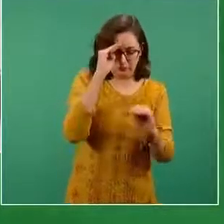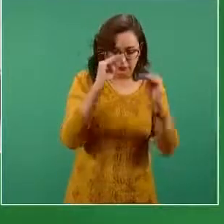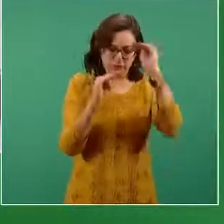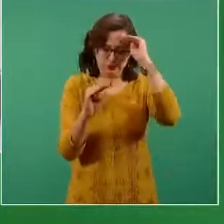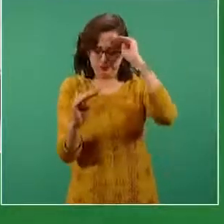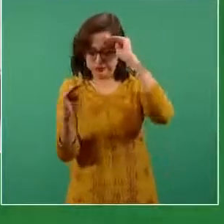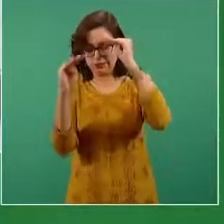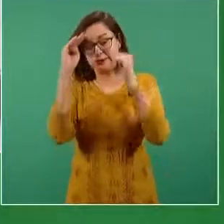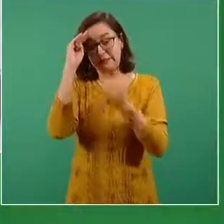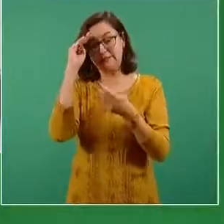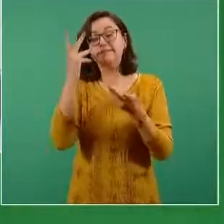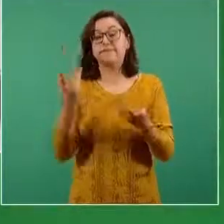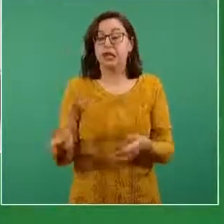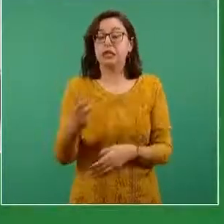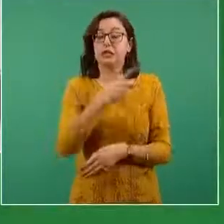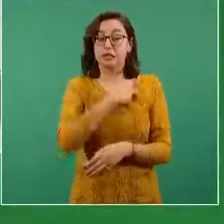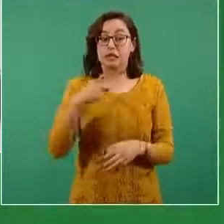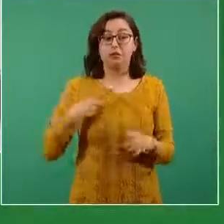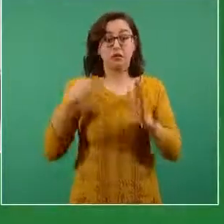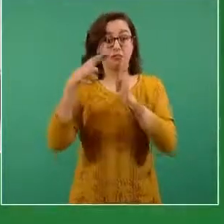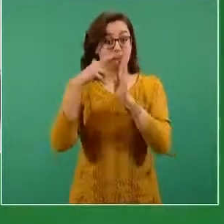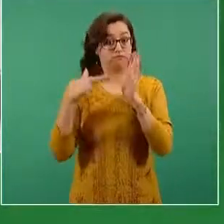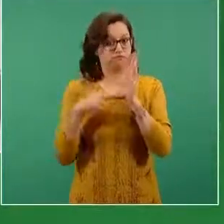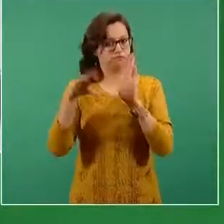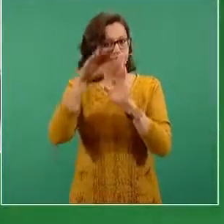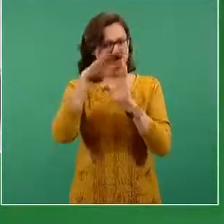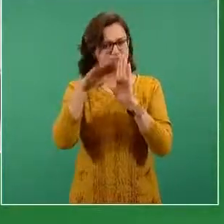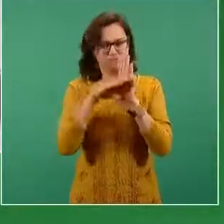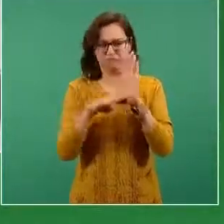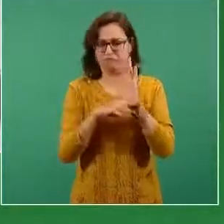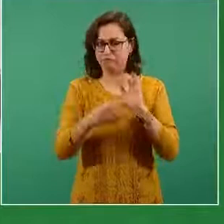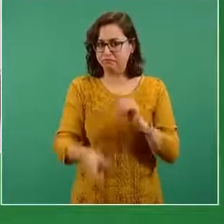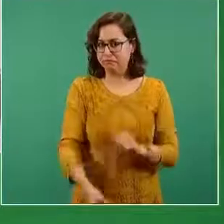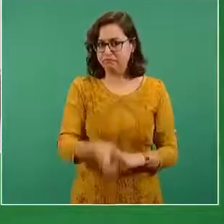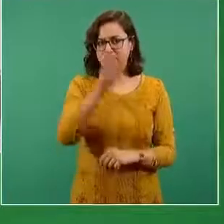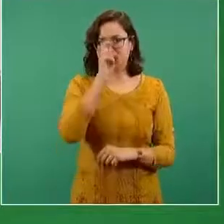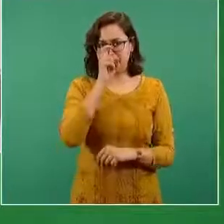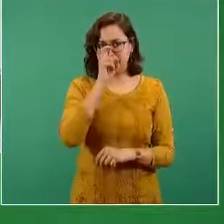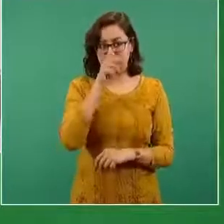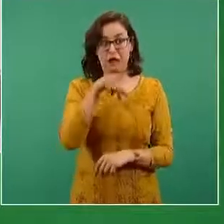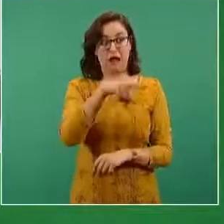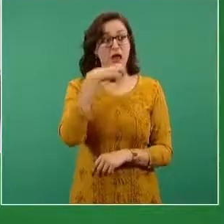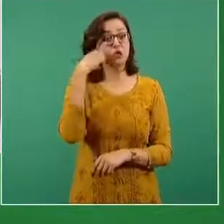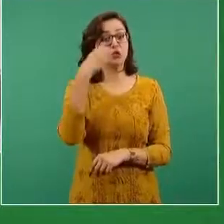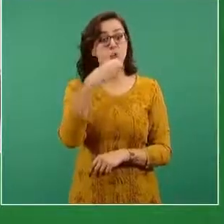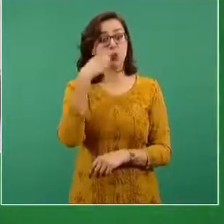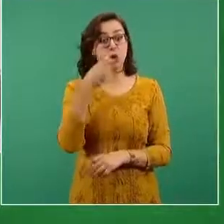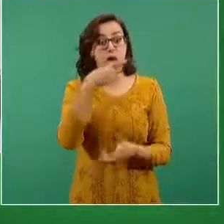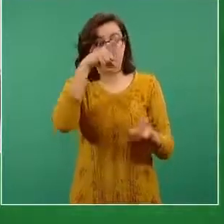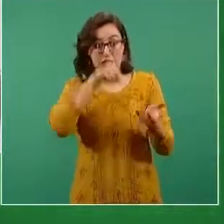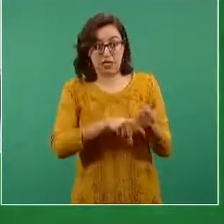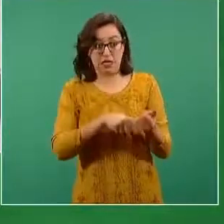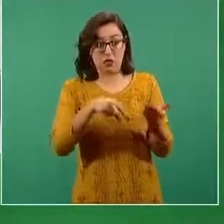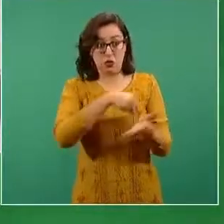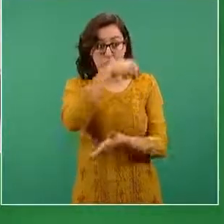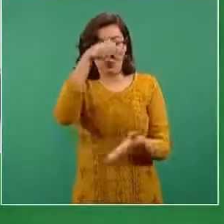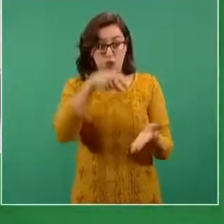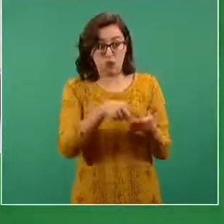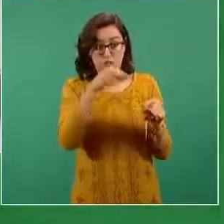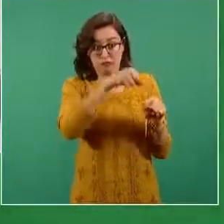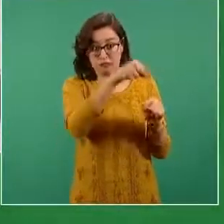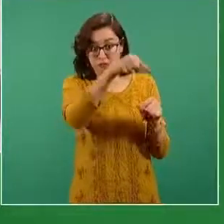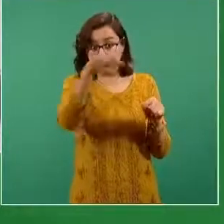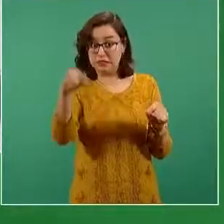estricto en los protocolos de seguridad, garantizar que en las escuelas, que en los sitios, que en los espacios